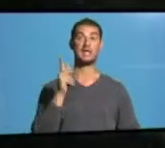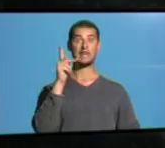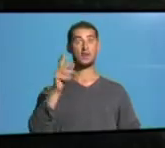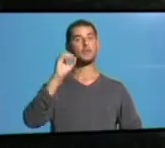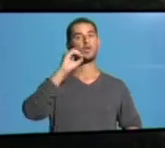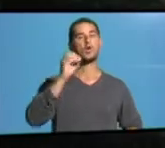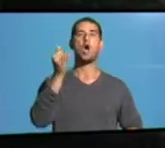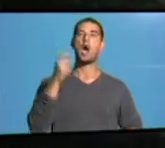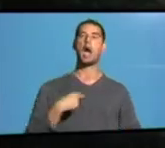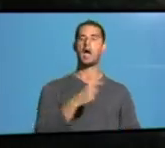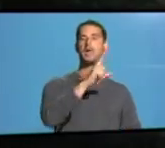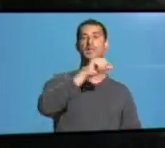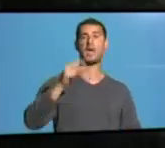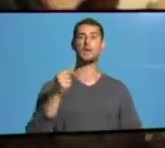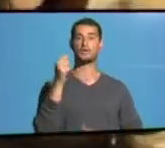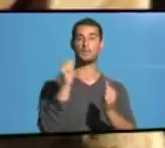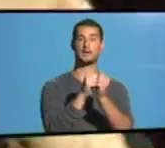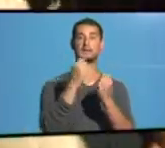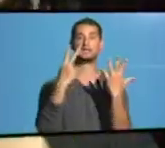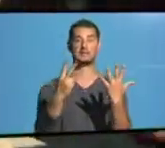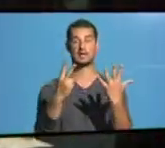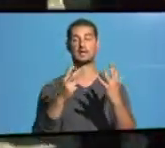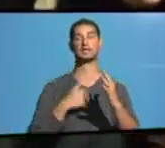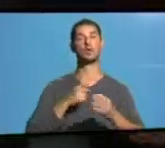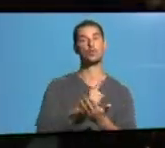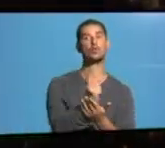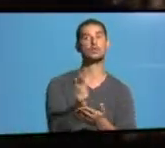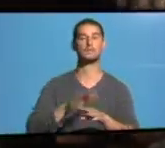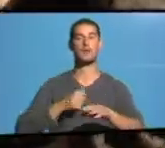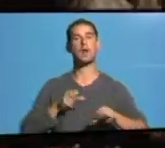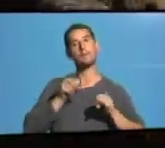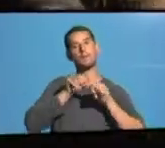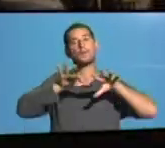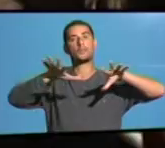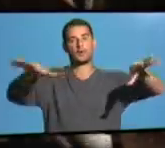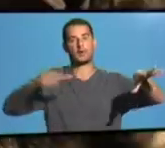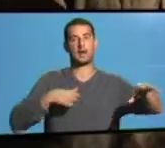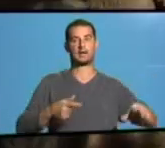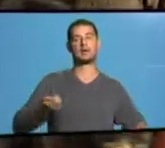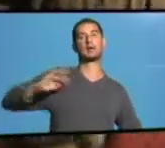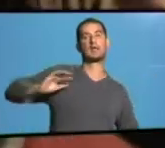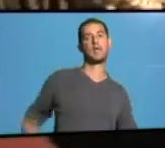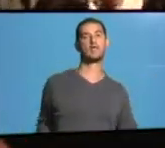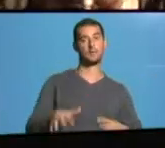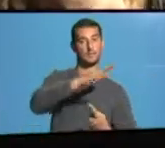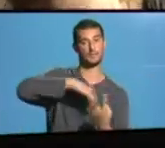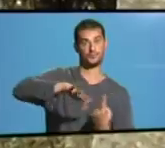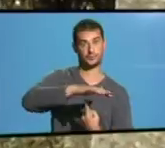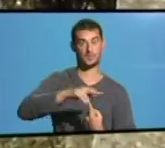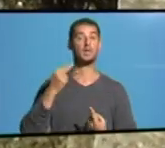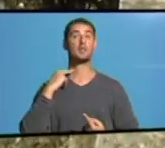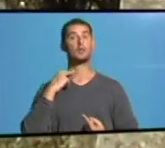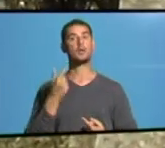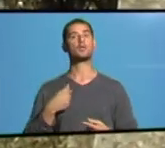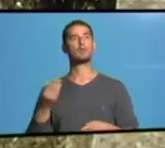inclúe 127 rutas que percorren por toda a provincia para promocionar a súa riqueza medioambiental. Con esta iniciativa, a Deputación de Lugo